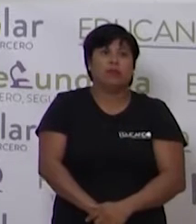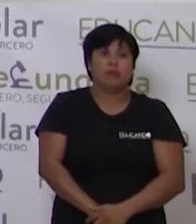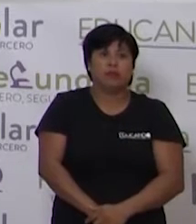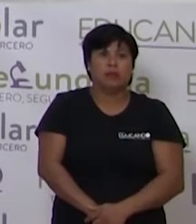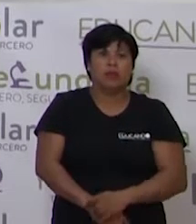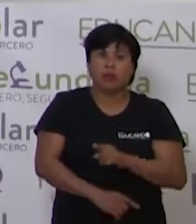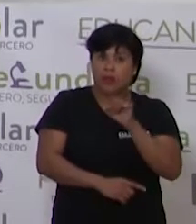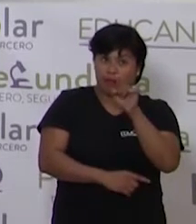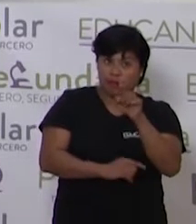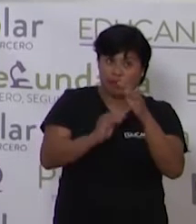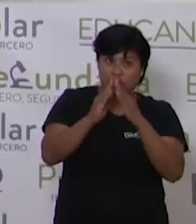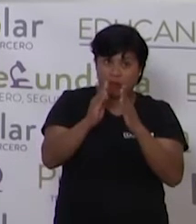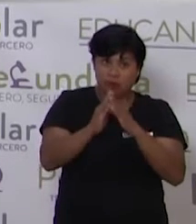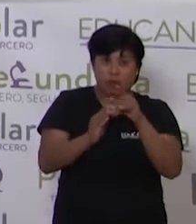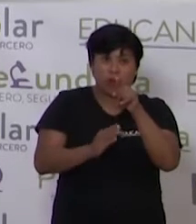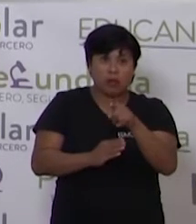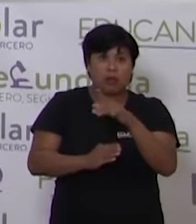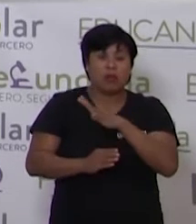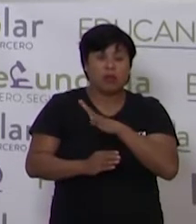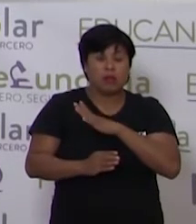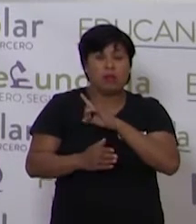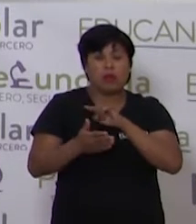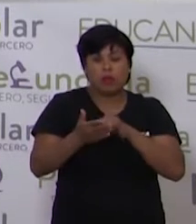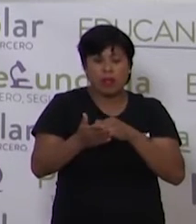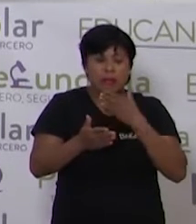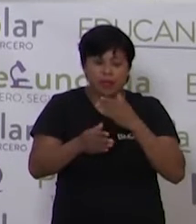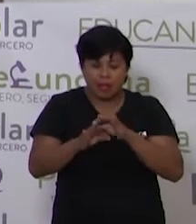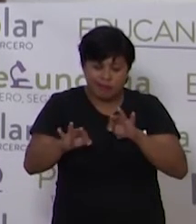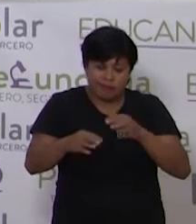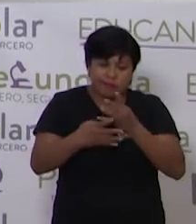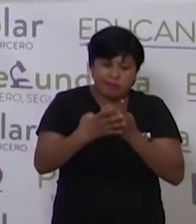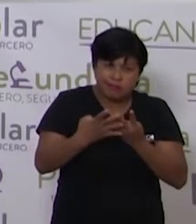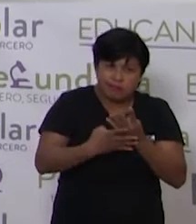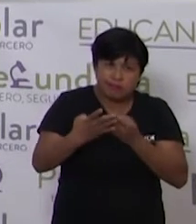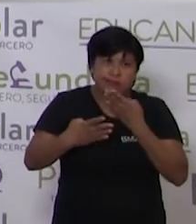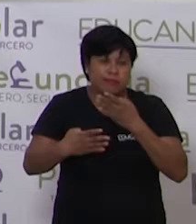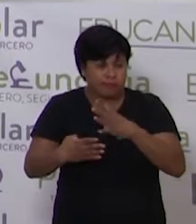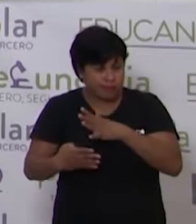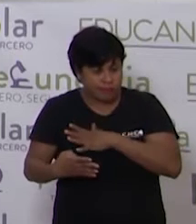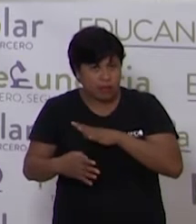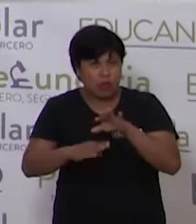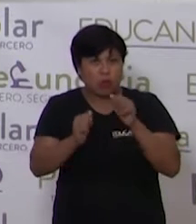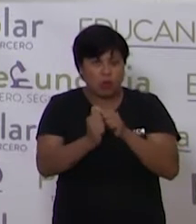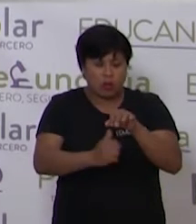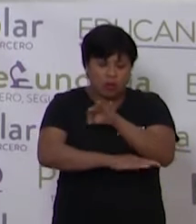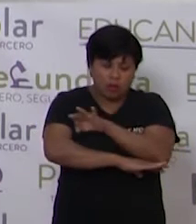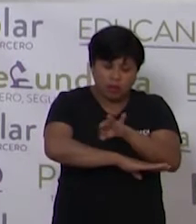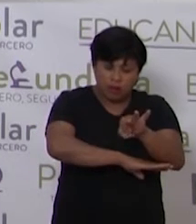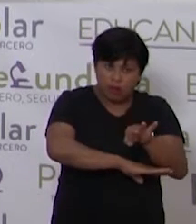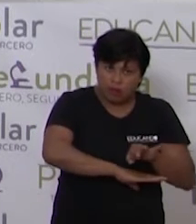Allí en casita, tú que estás en un lugar fijo y lo estás haciendo con regla,